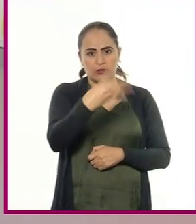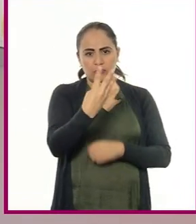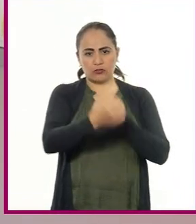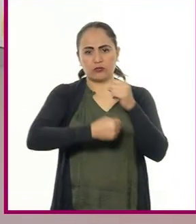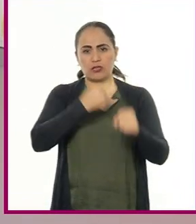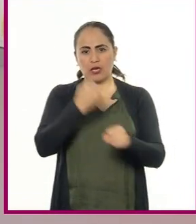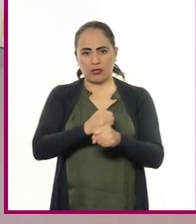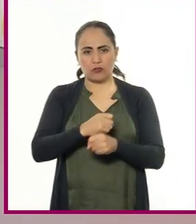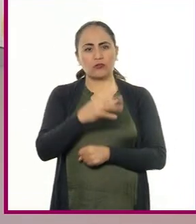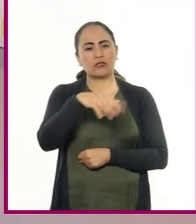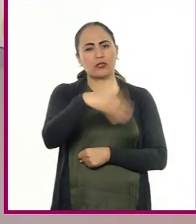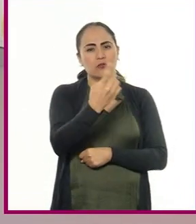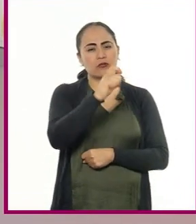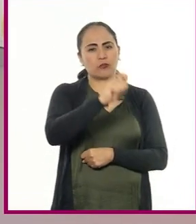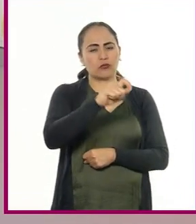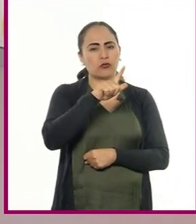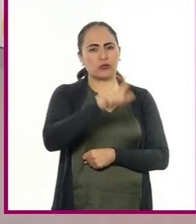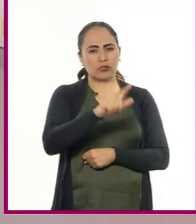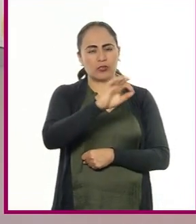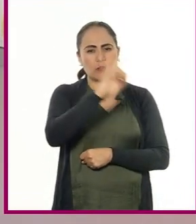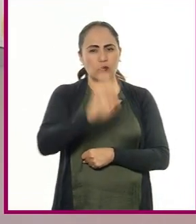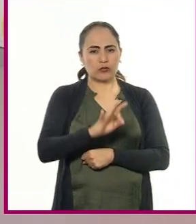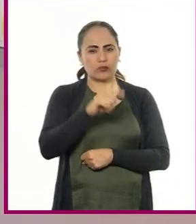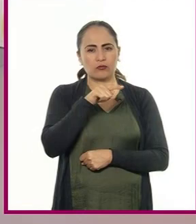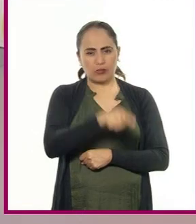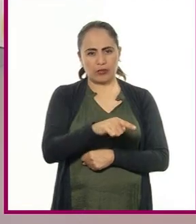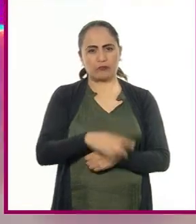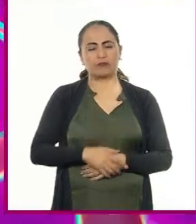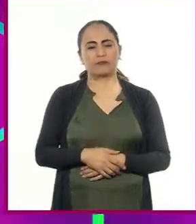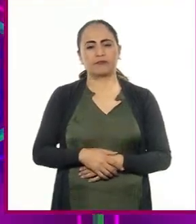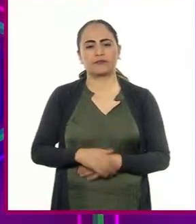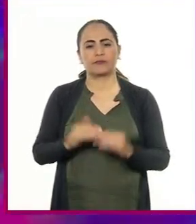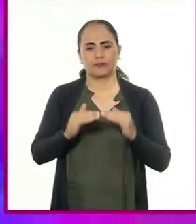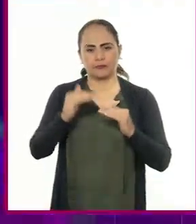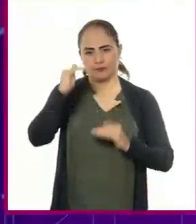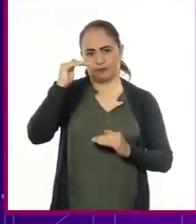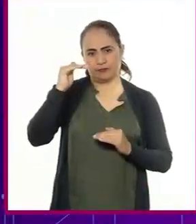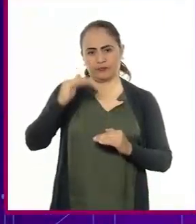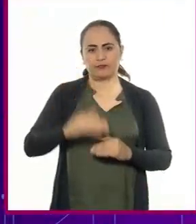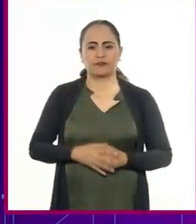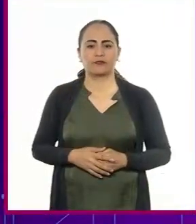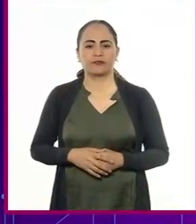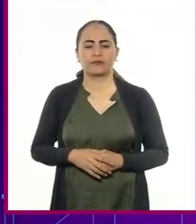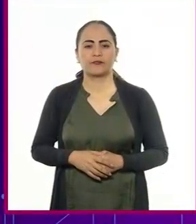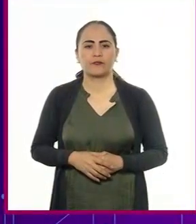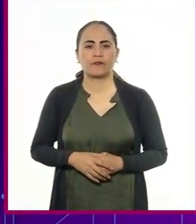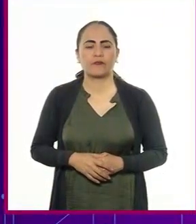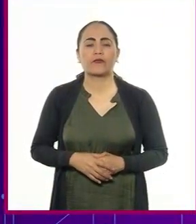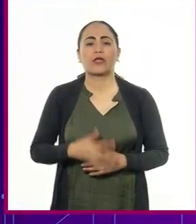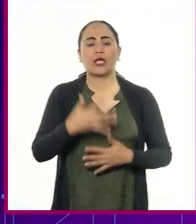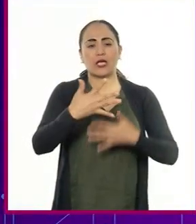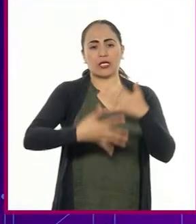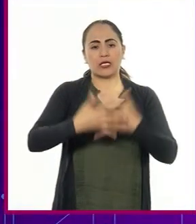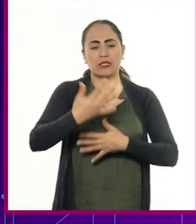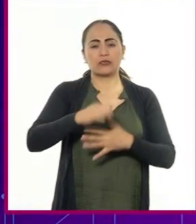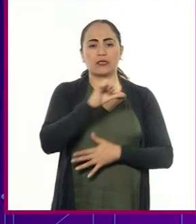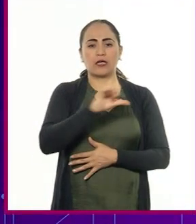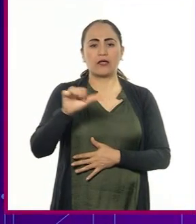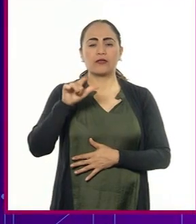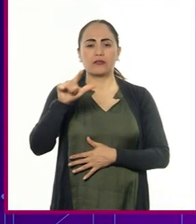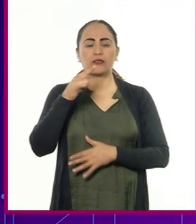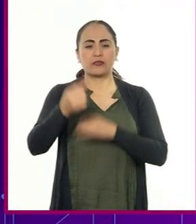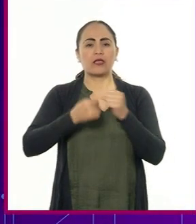con 14.7 puntos porcentuales de diferencia. La población de 15 a 17 años